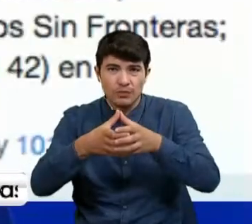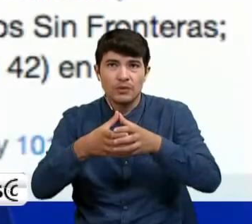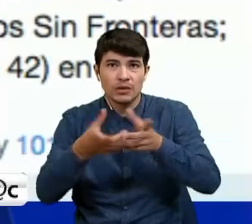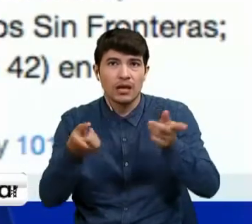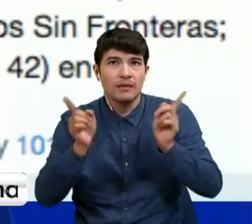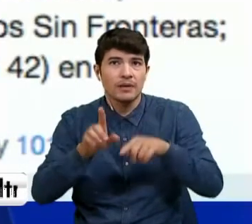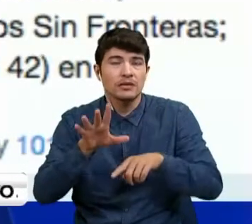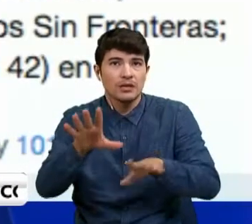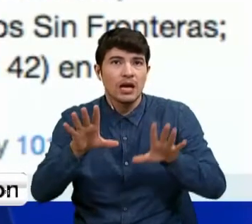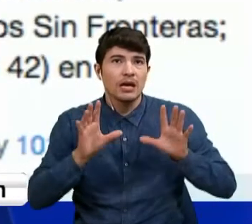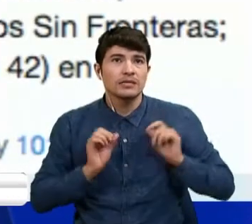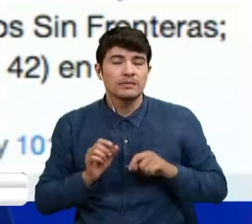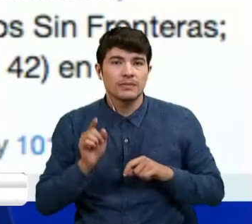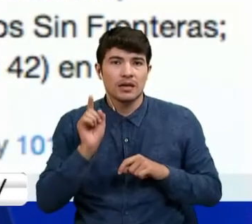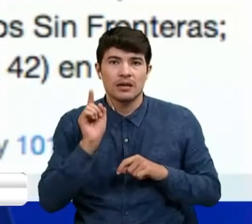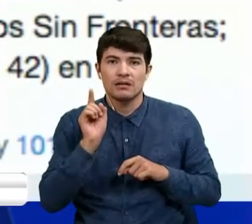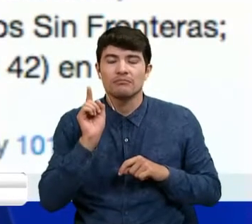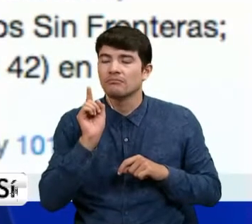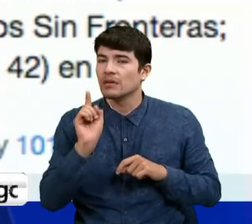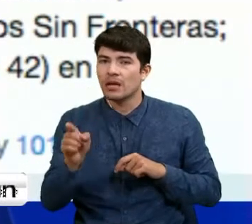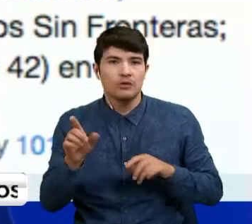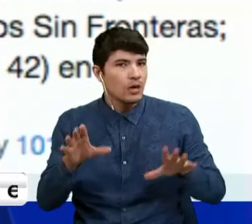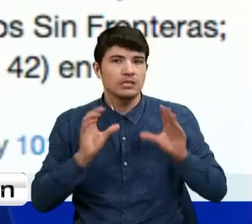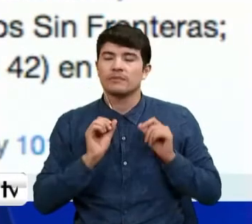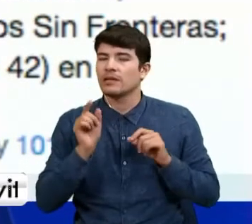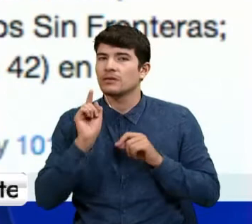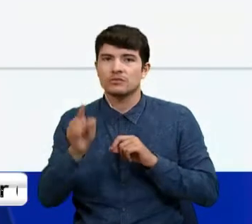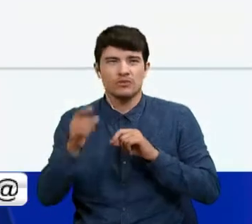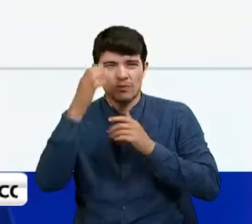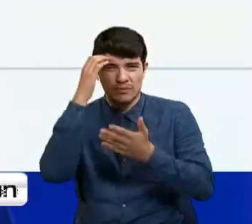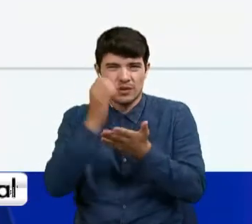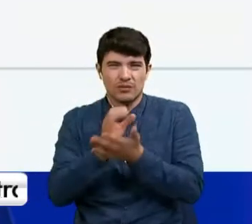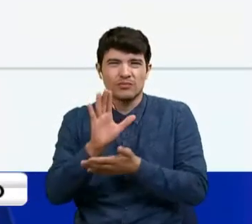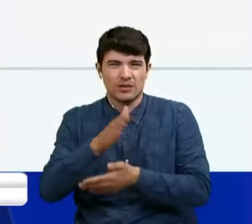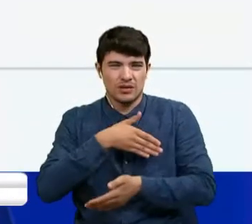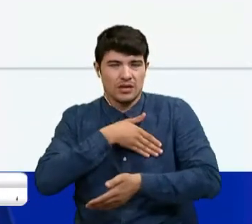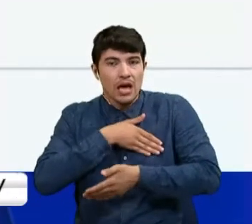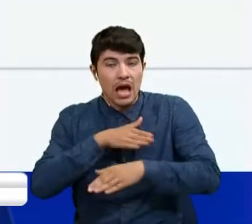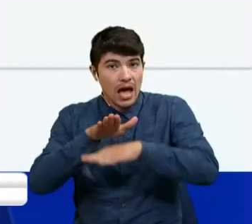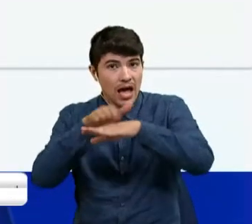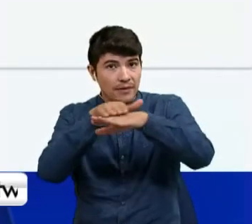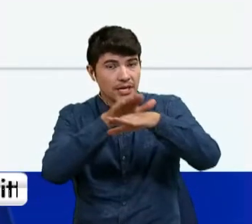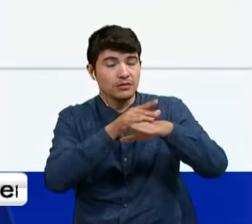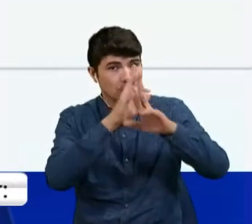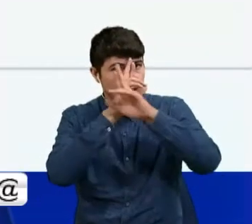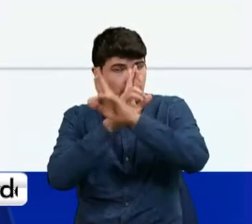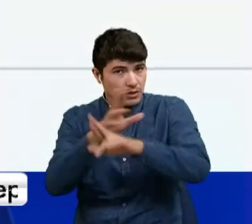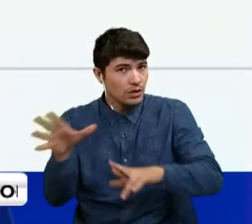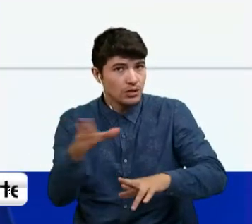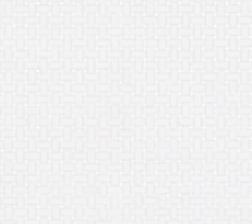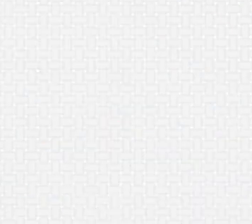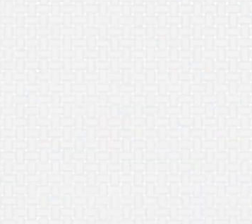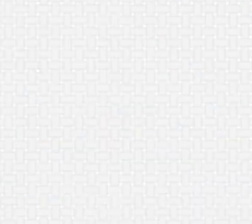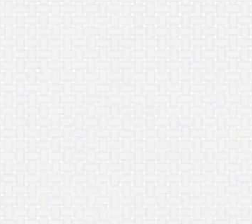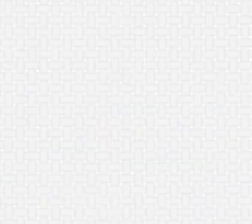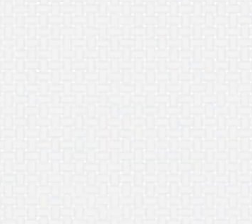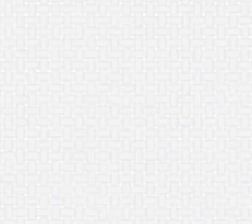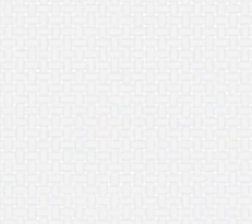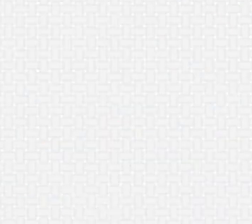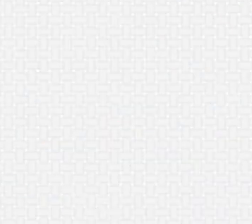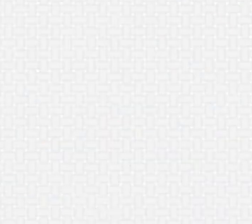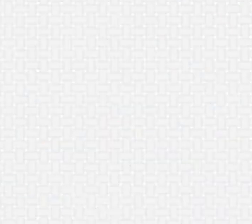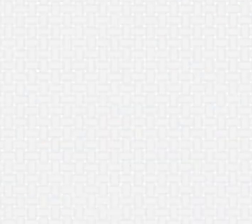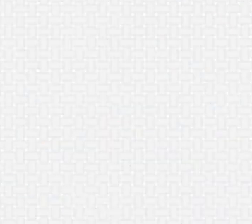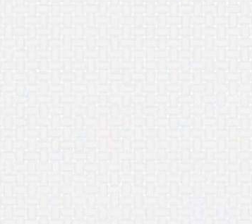sumaron al rechazo contra las palabras del dirigente del centro democrático haciendo un llamado al respeto a los medios de comunicación canal